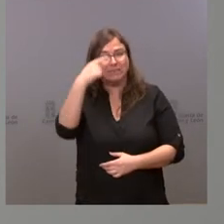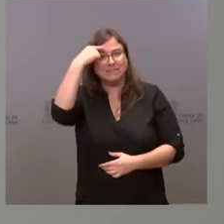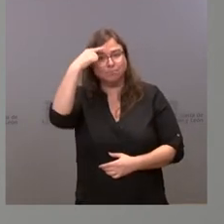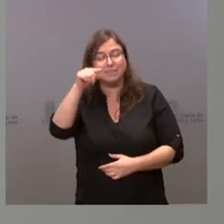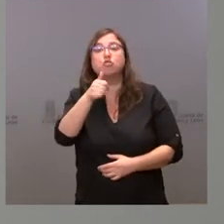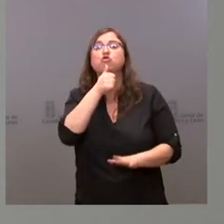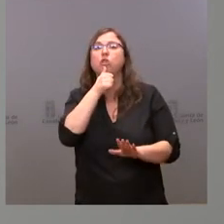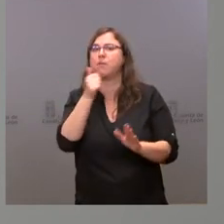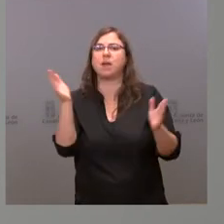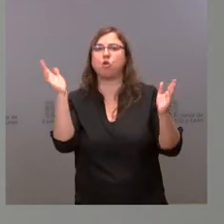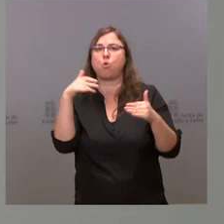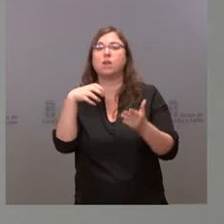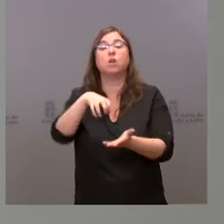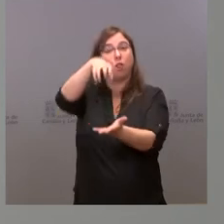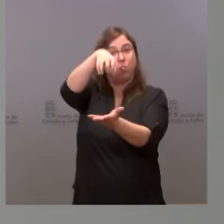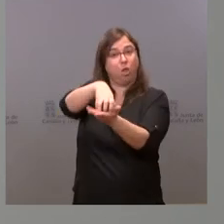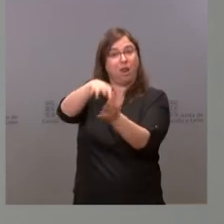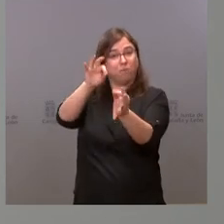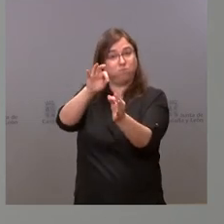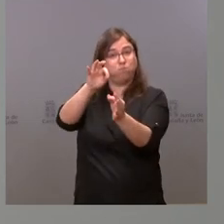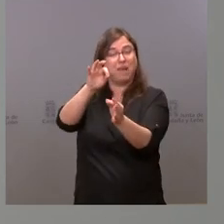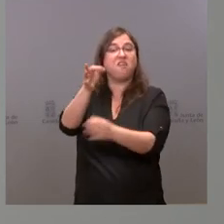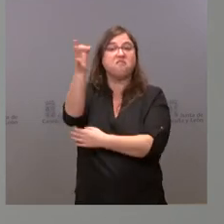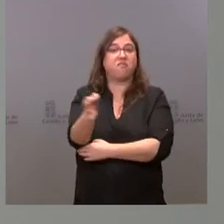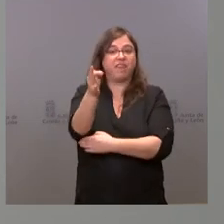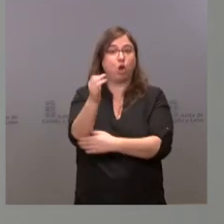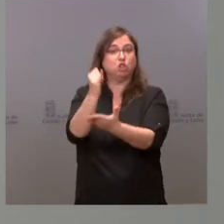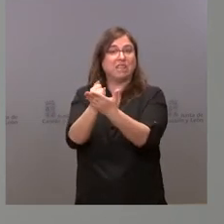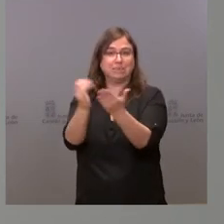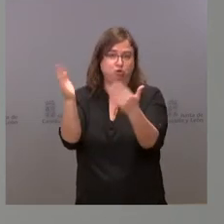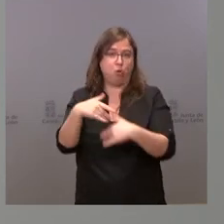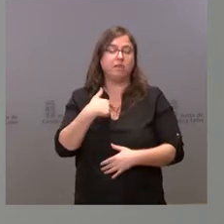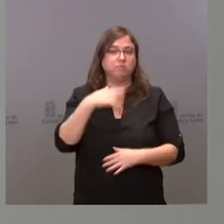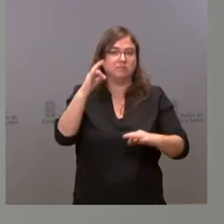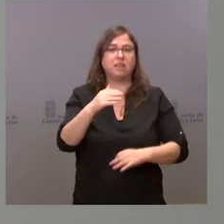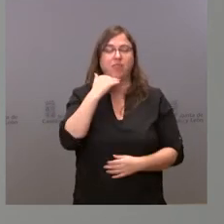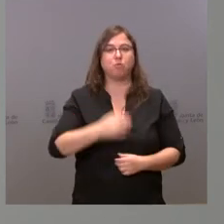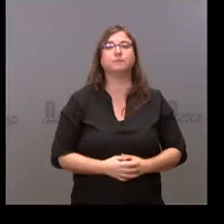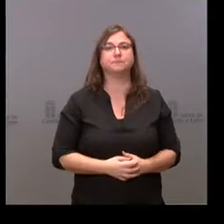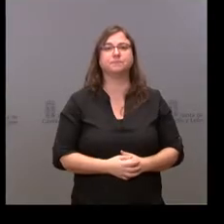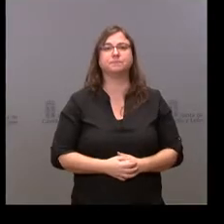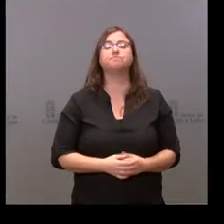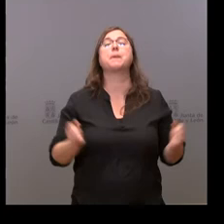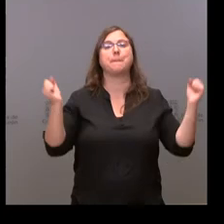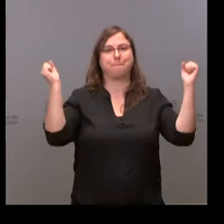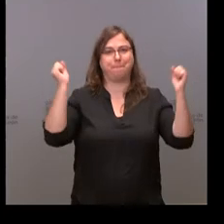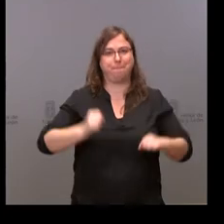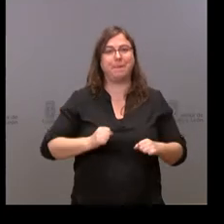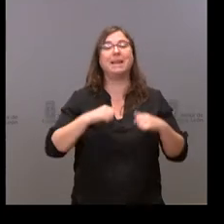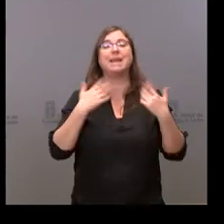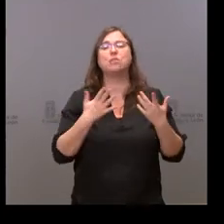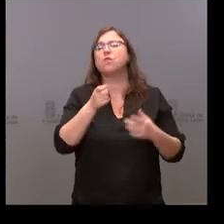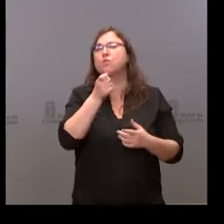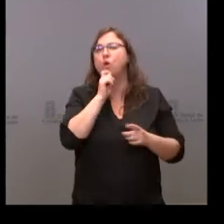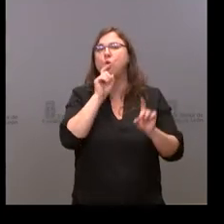todavía no tiene montado ningún punto ningún punto fijo eso es lo que le digo vale y van a ser con cita previa